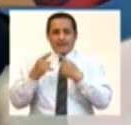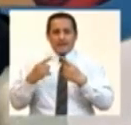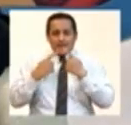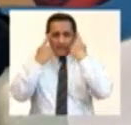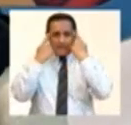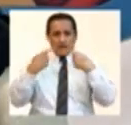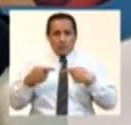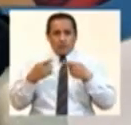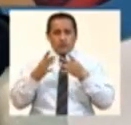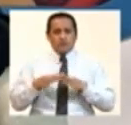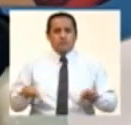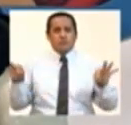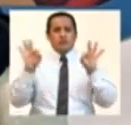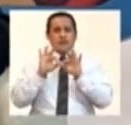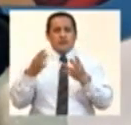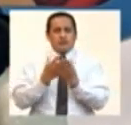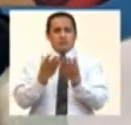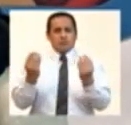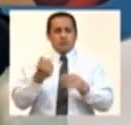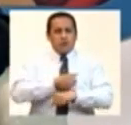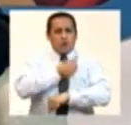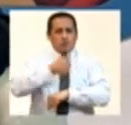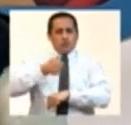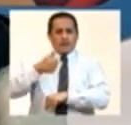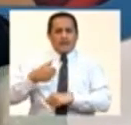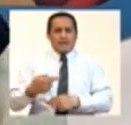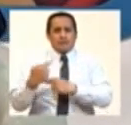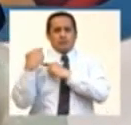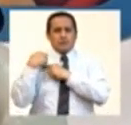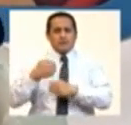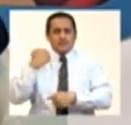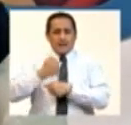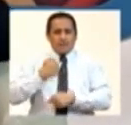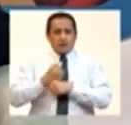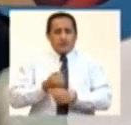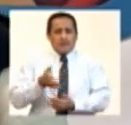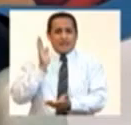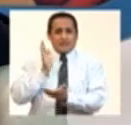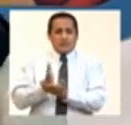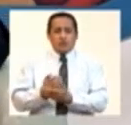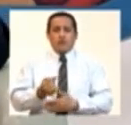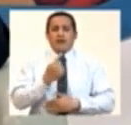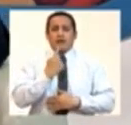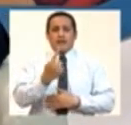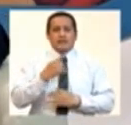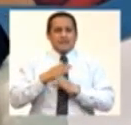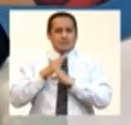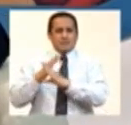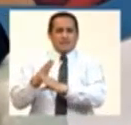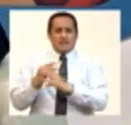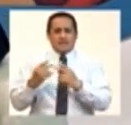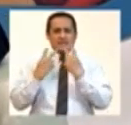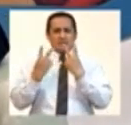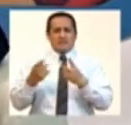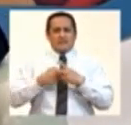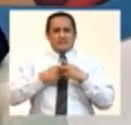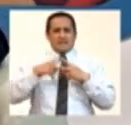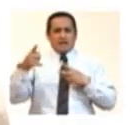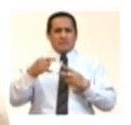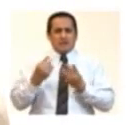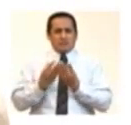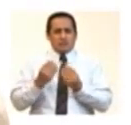establece que la finalidad de las autoridades que son responsables de la ejecución de la pena es evitar que se fuguen